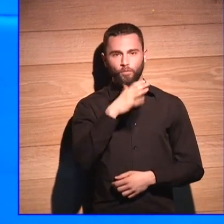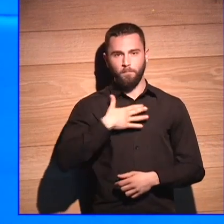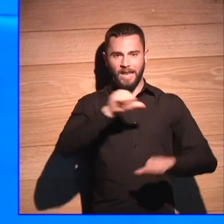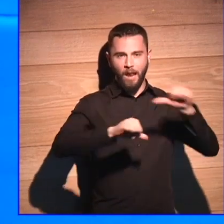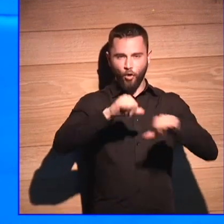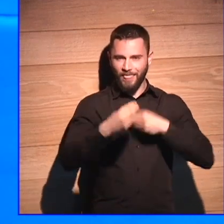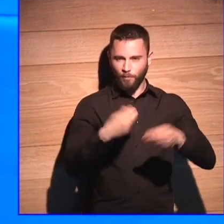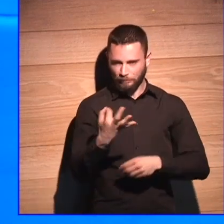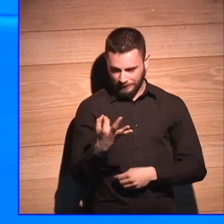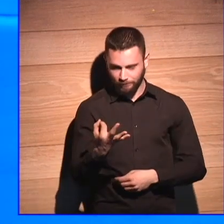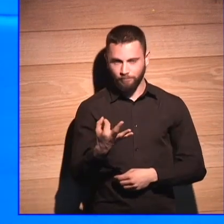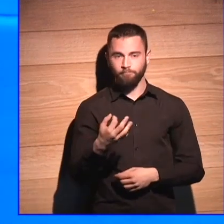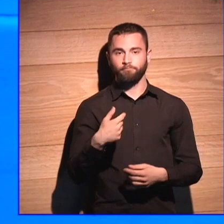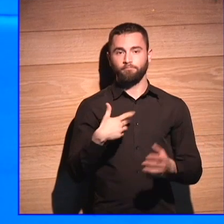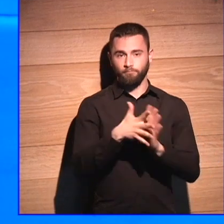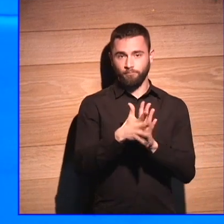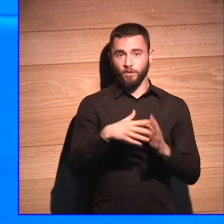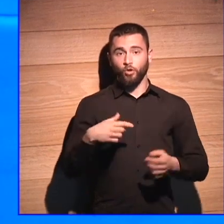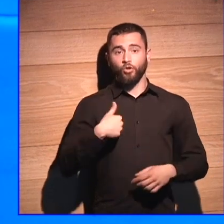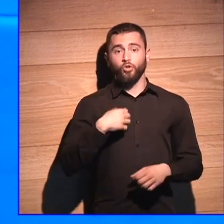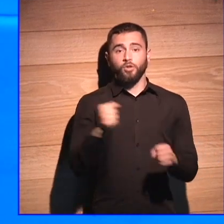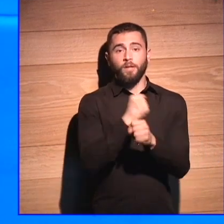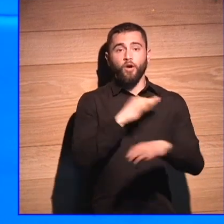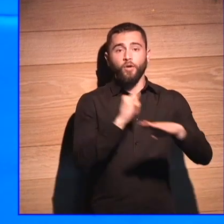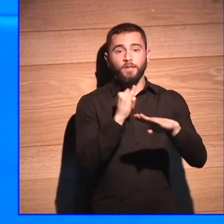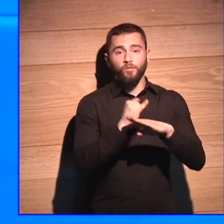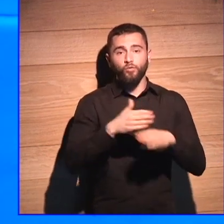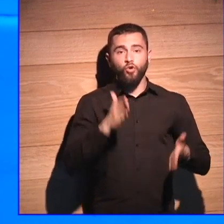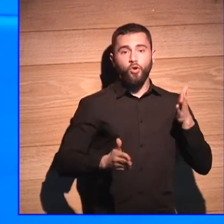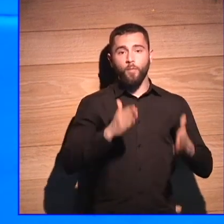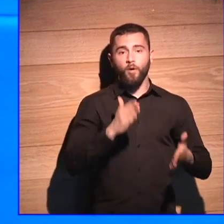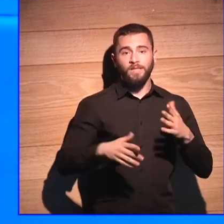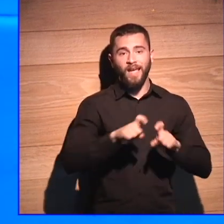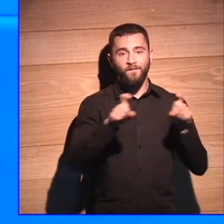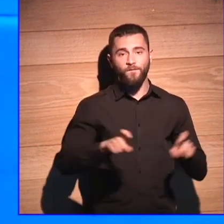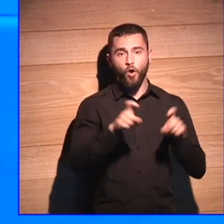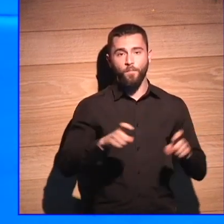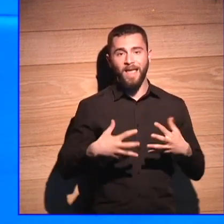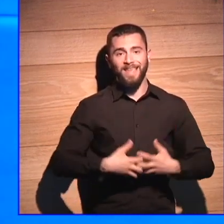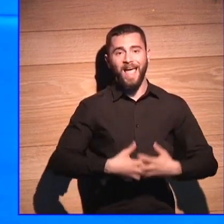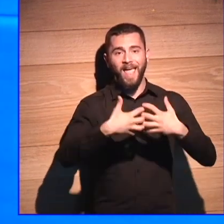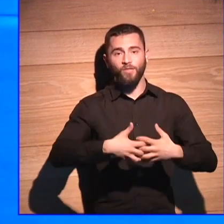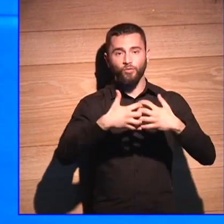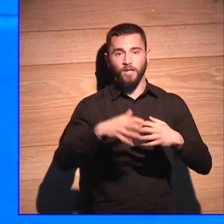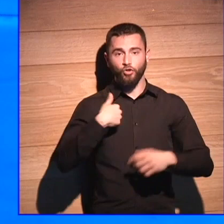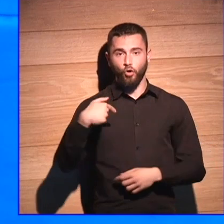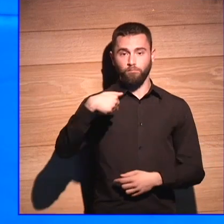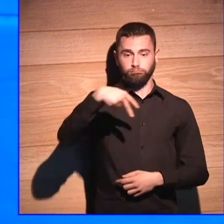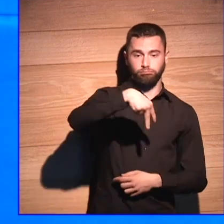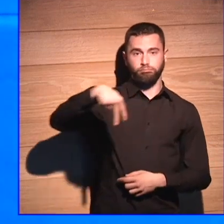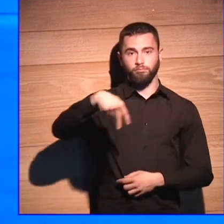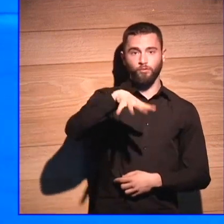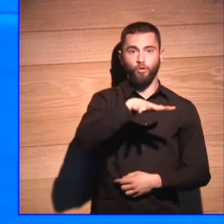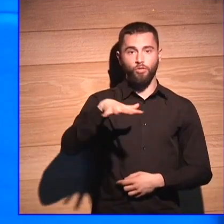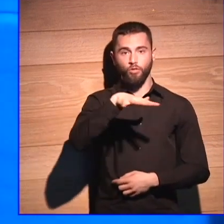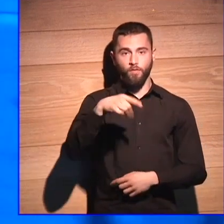laboratorio, en el que yo trabajo en el Instituto de Robótica e Informática Industrial, no sé dónde ponerme para no tapar,